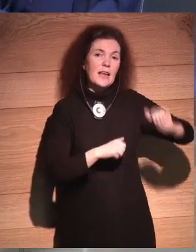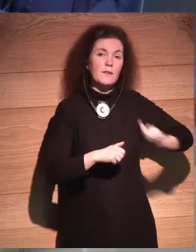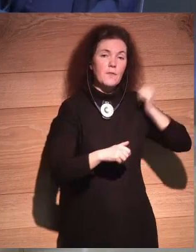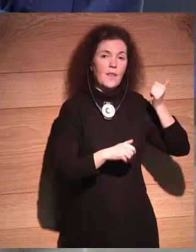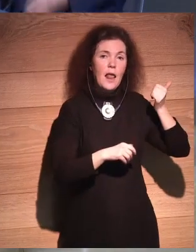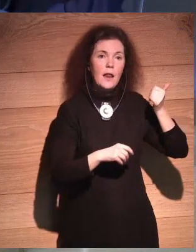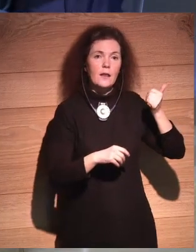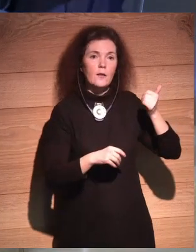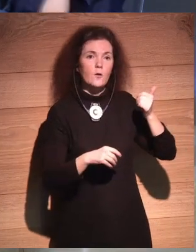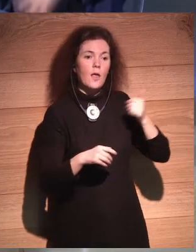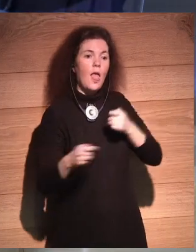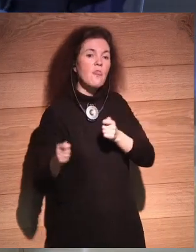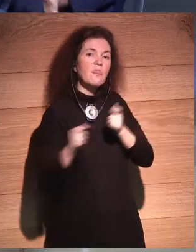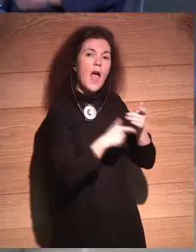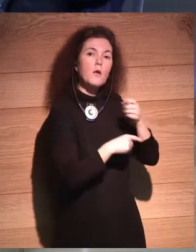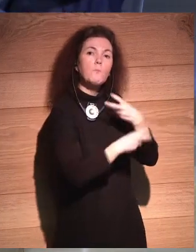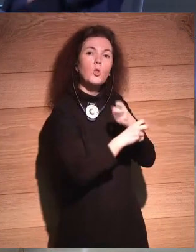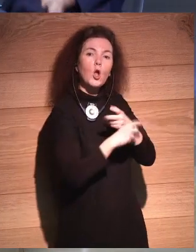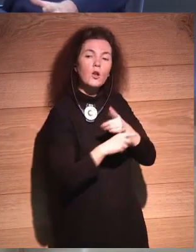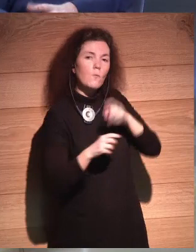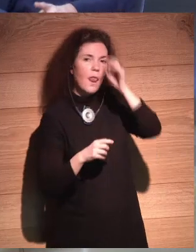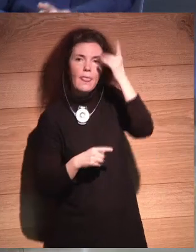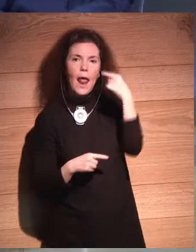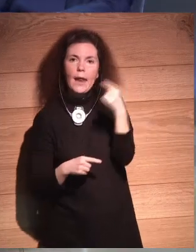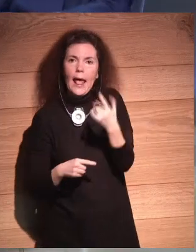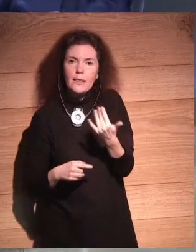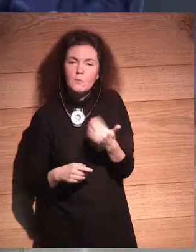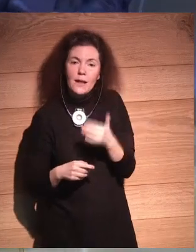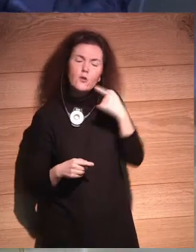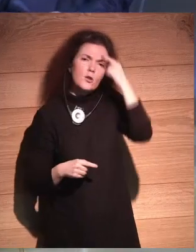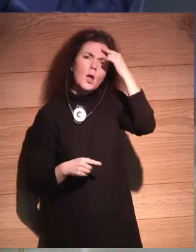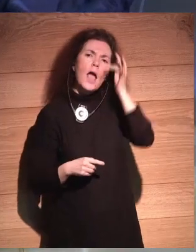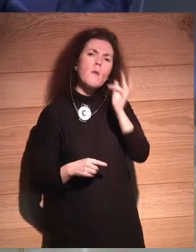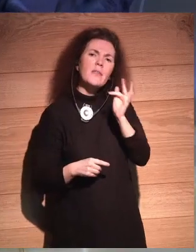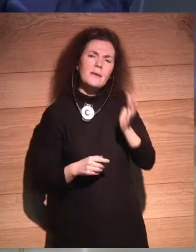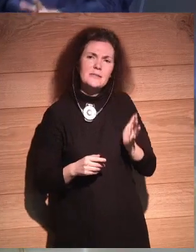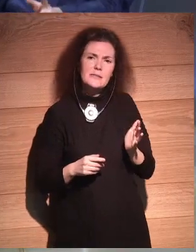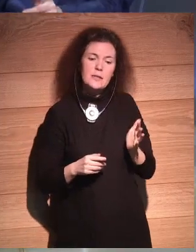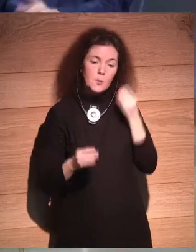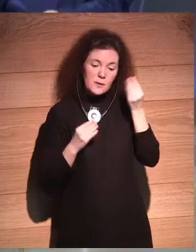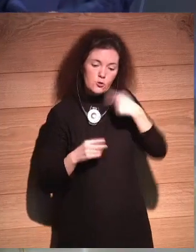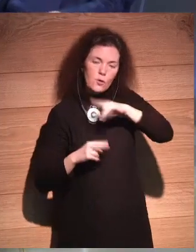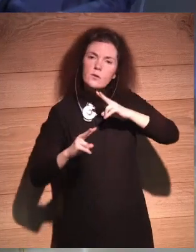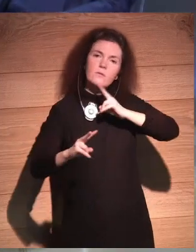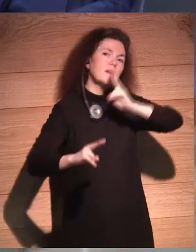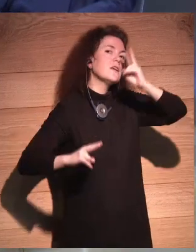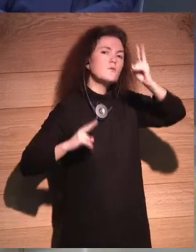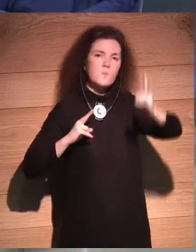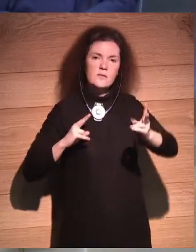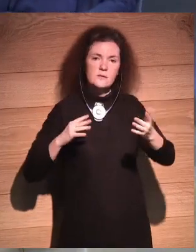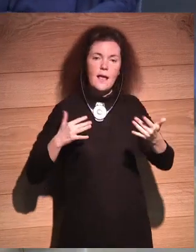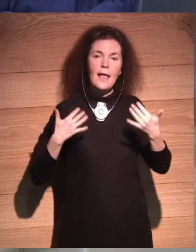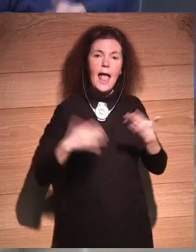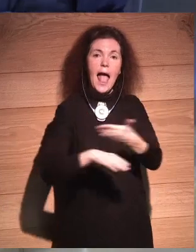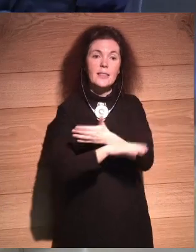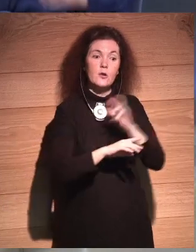mala idea ponerse a su disposición el plutonio. Entonces, bueno, yo soy un optimista, yo creo que vamos a reaccionar antes comparado